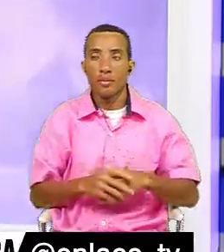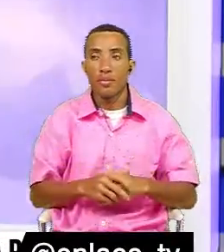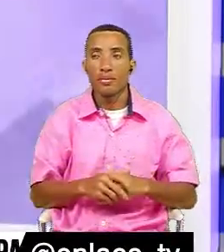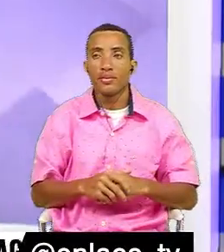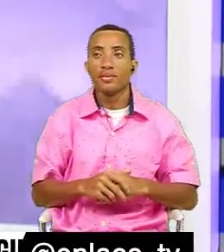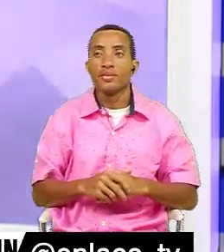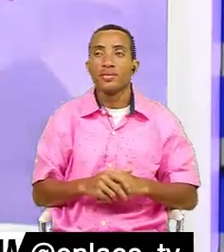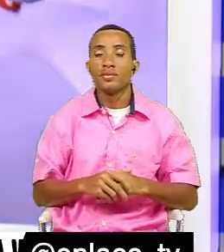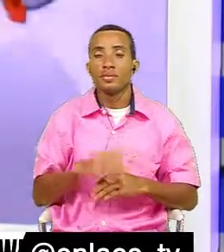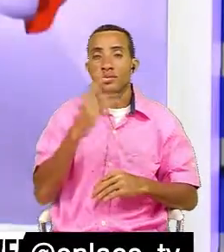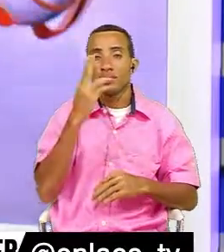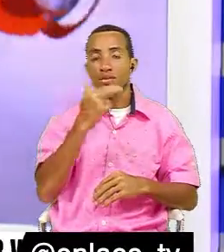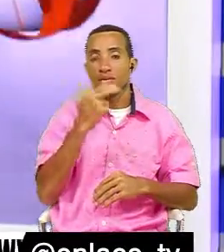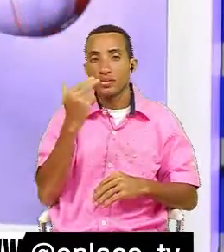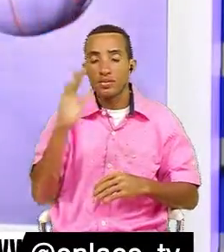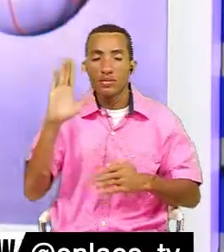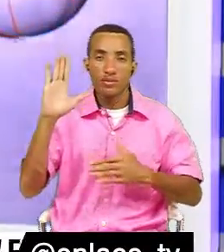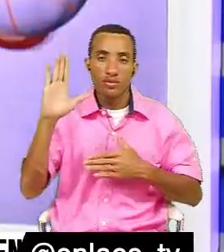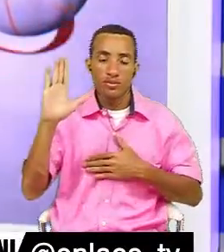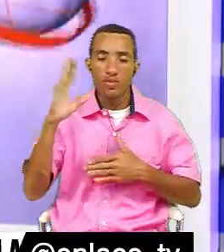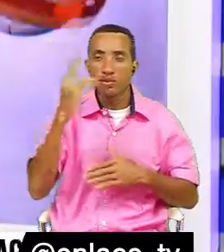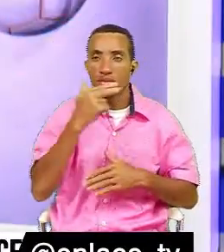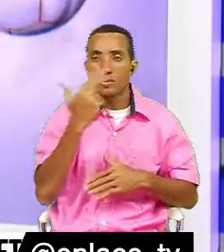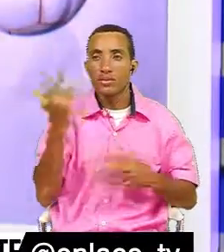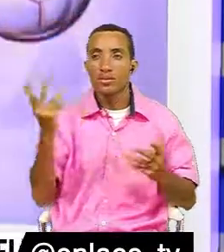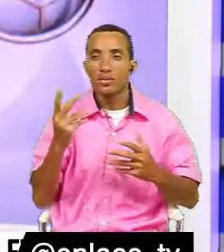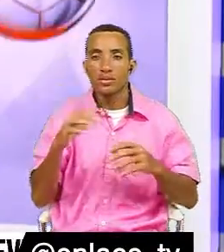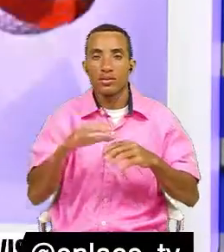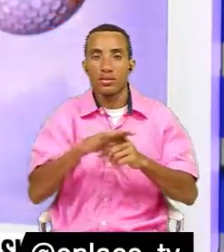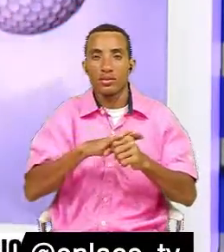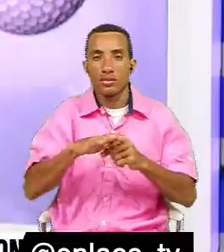los compromisos se juegan allí en el barrio Torcoroma.